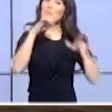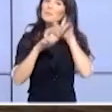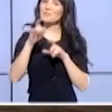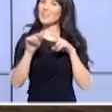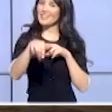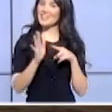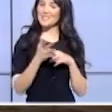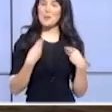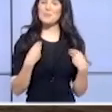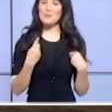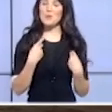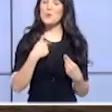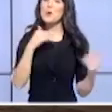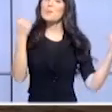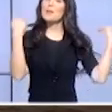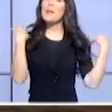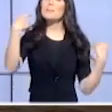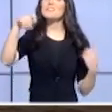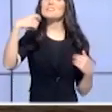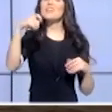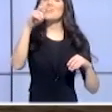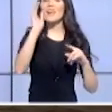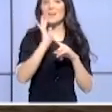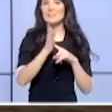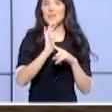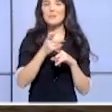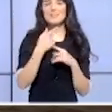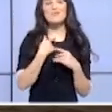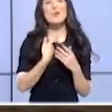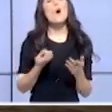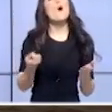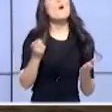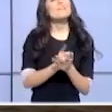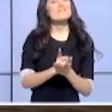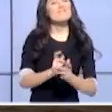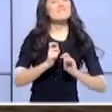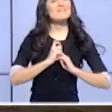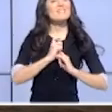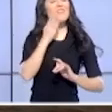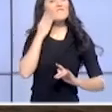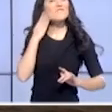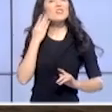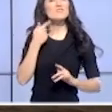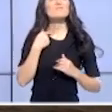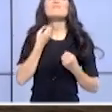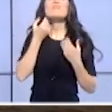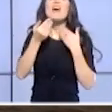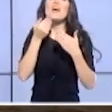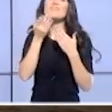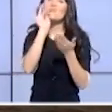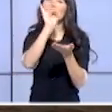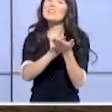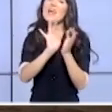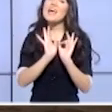queridos Castellano manchegos como presidenta del gobierno de la región de nuevo tengo la inmensa alegría de